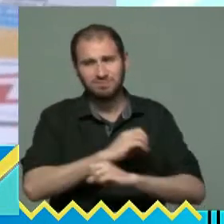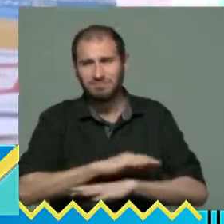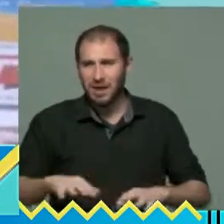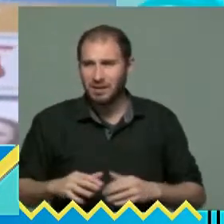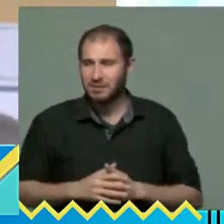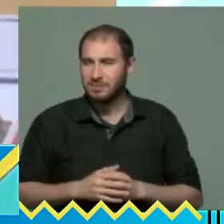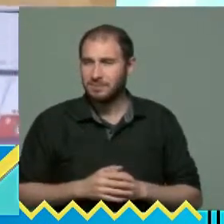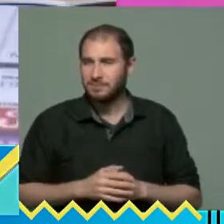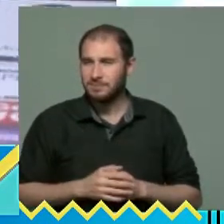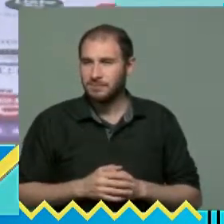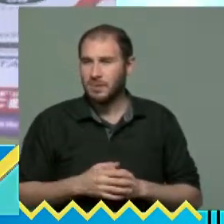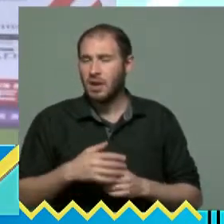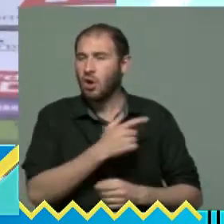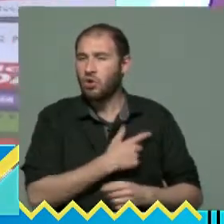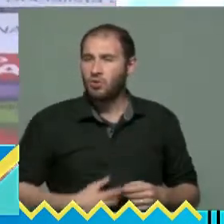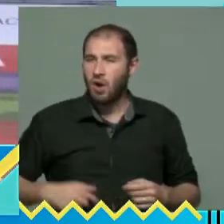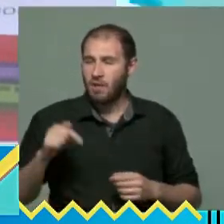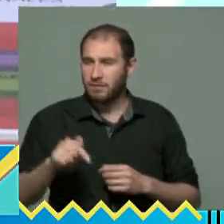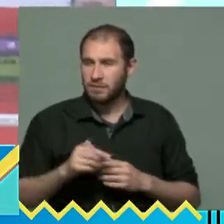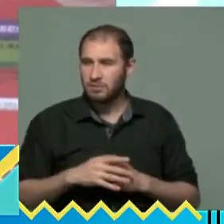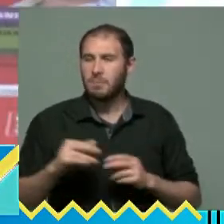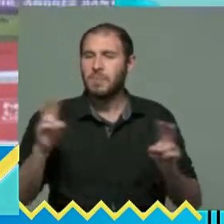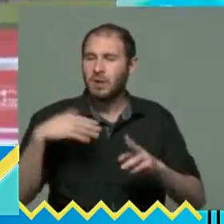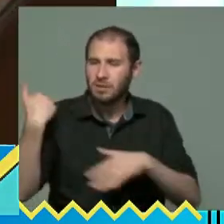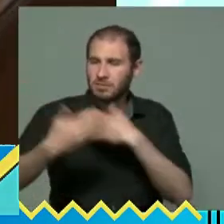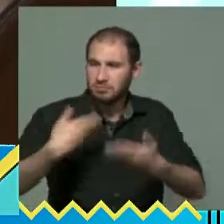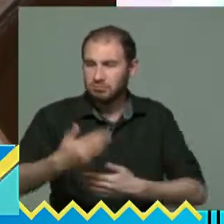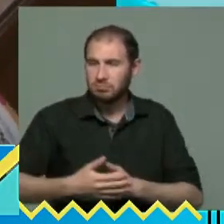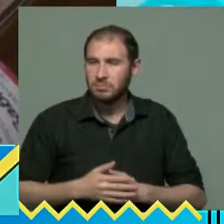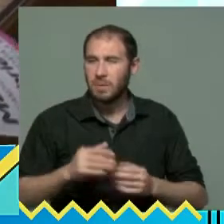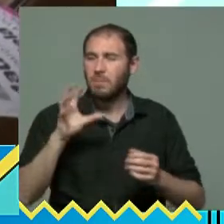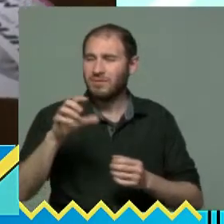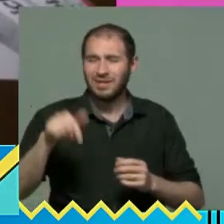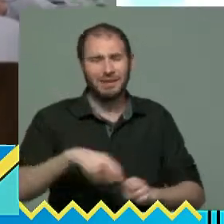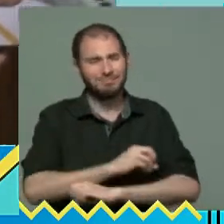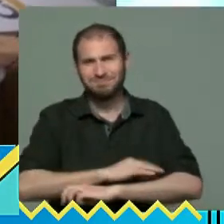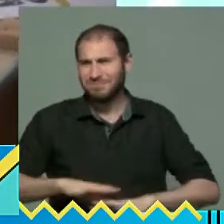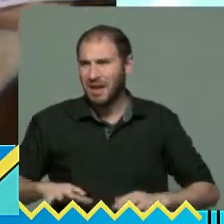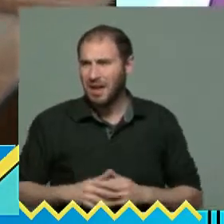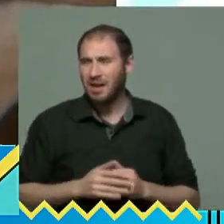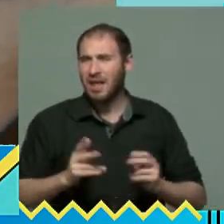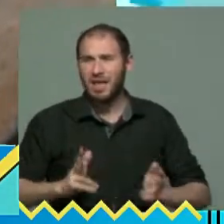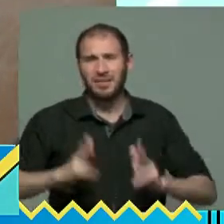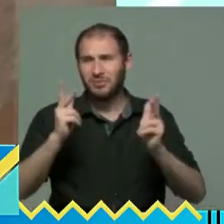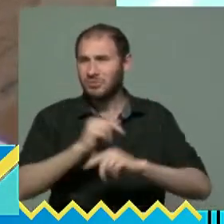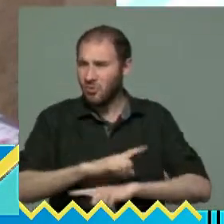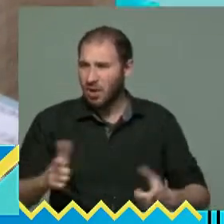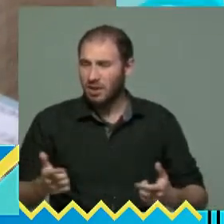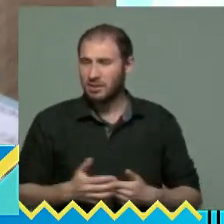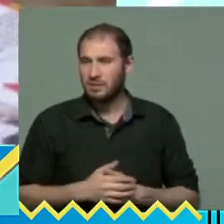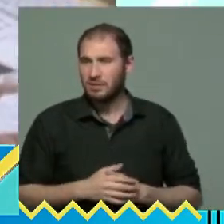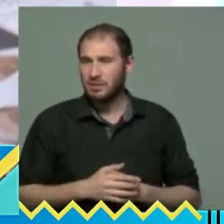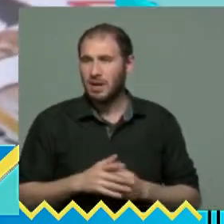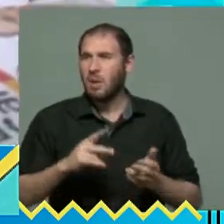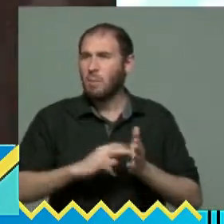una de gobiernos del peronismo que realmente dejaron a la provincia devastada, sin obras de infraestructura, con